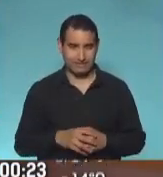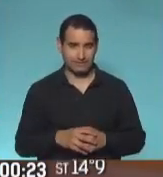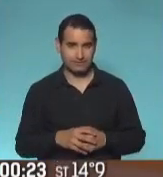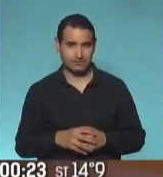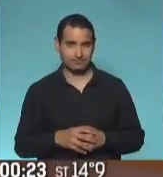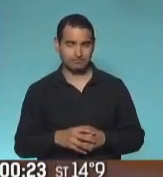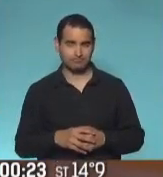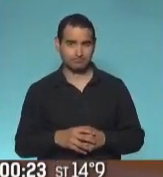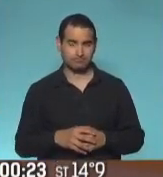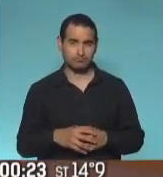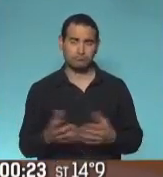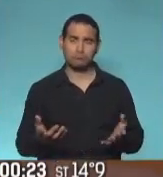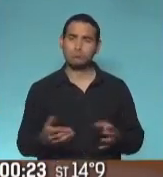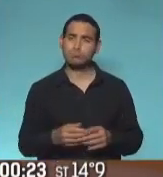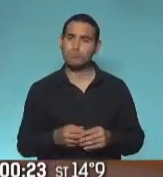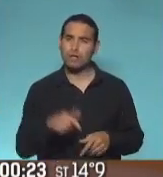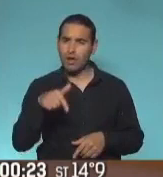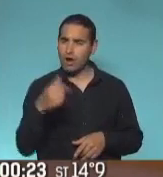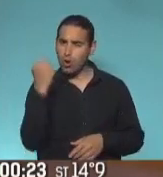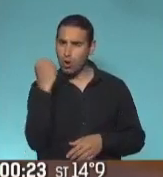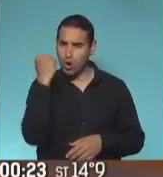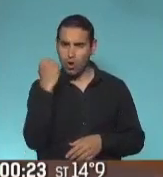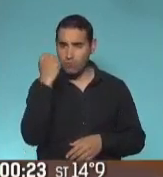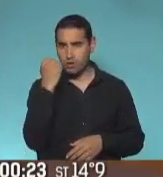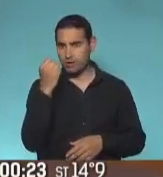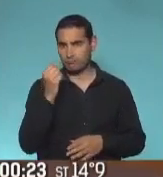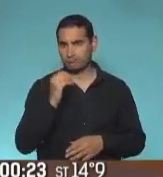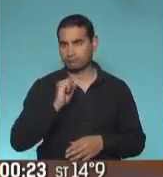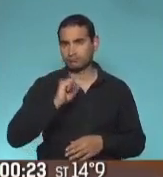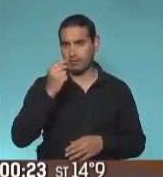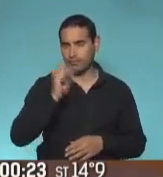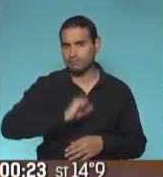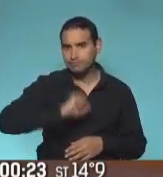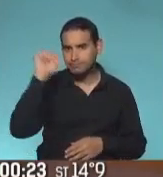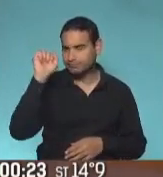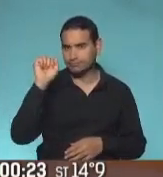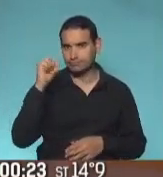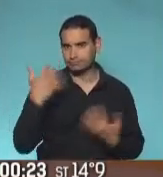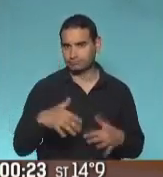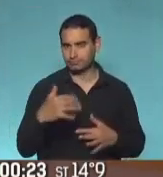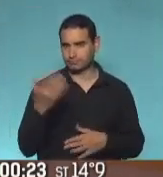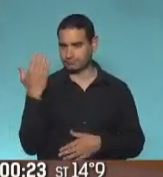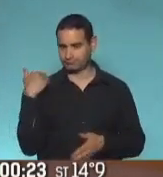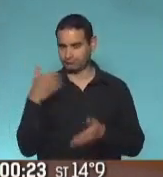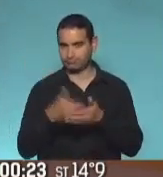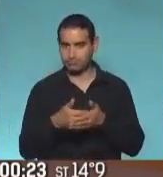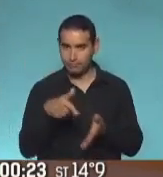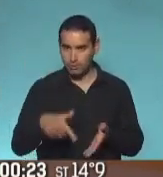¿Hay margen en esta economía tan volátil que hemos visto en los últimos días